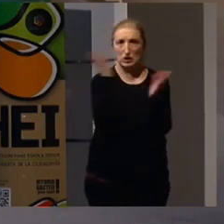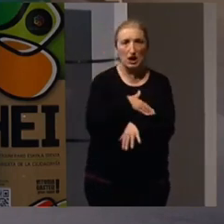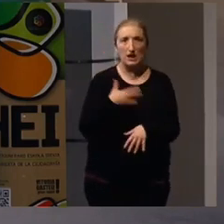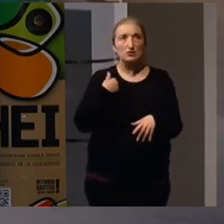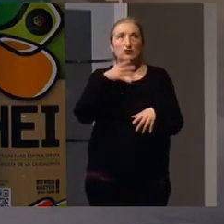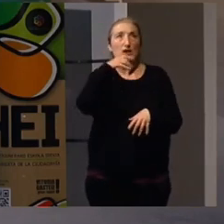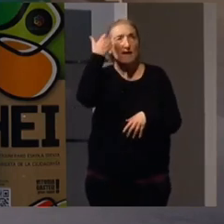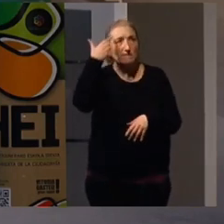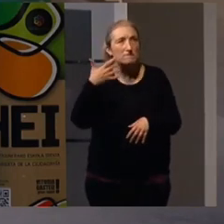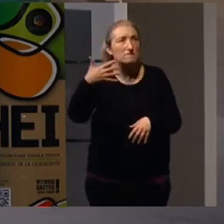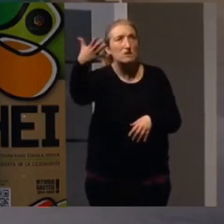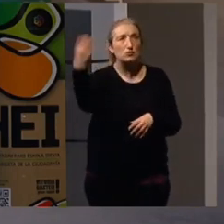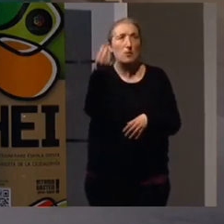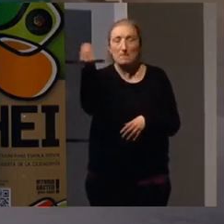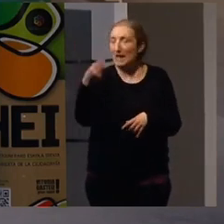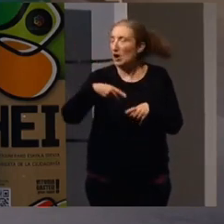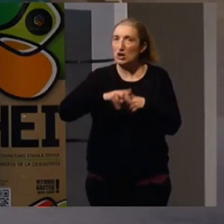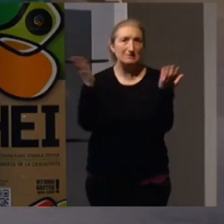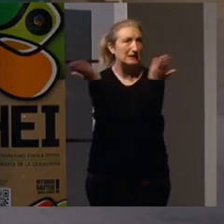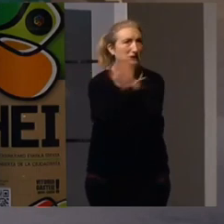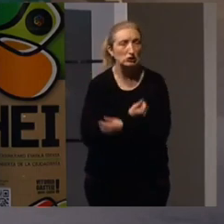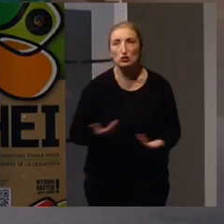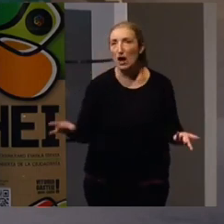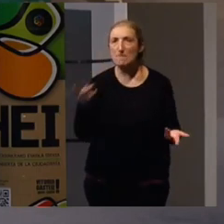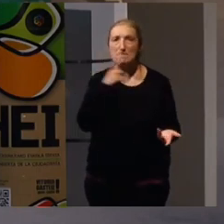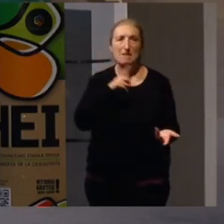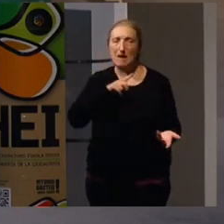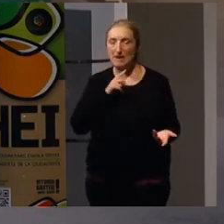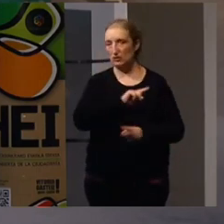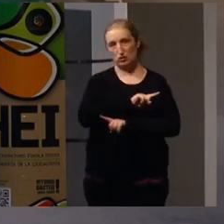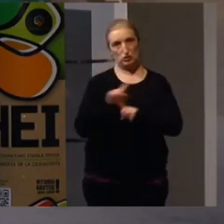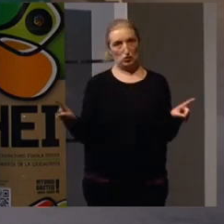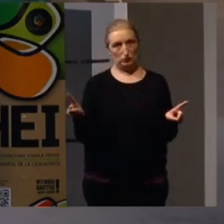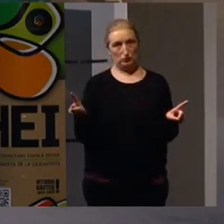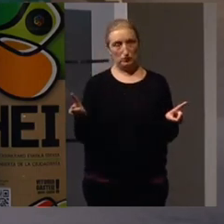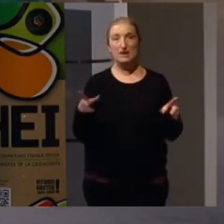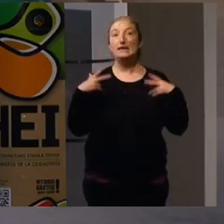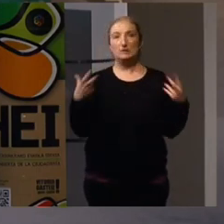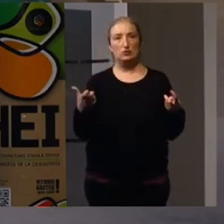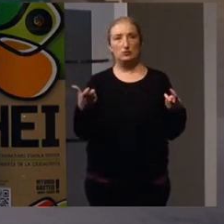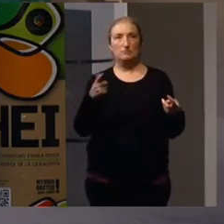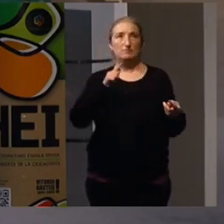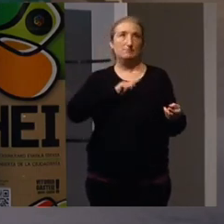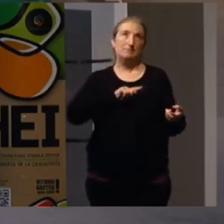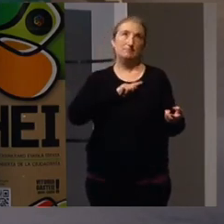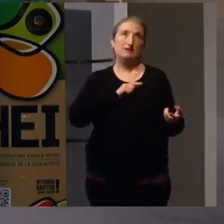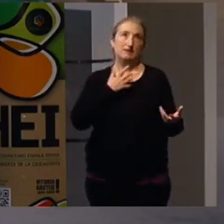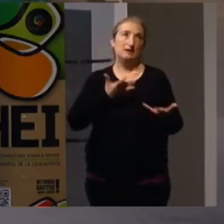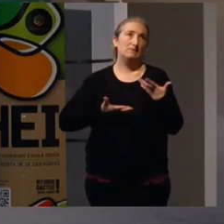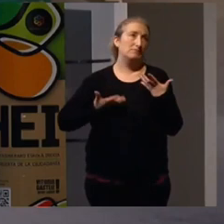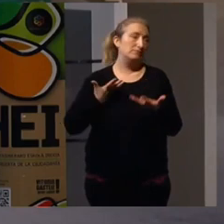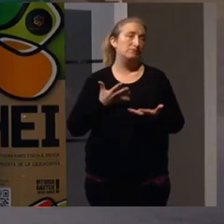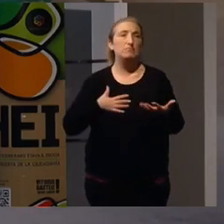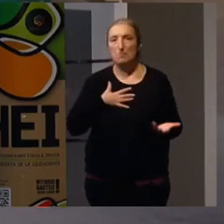tengo herramientas para imaginarme un futuro ideal, Dios mío, qué mal. Y es como, no. Es verdad que si uno lo plantea así, dice, pues mal estamos, en